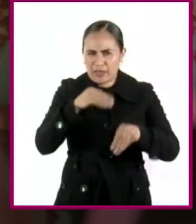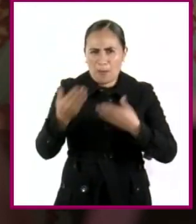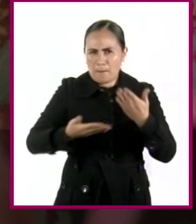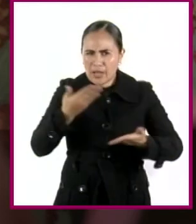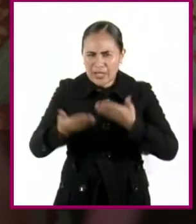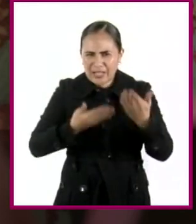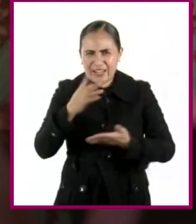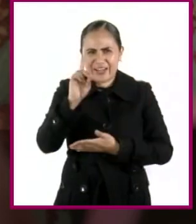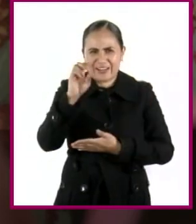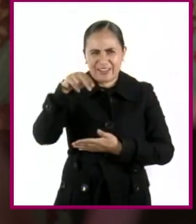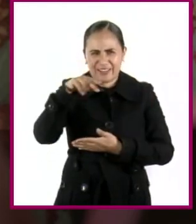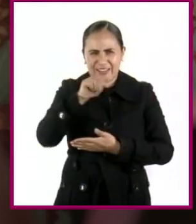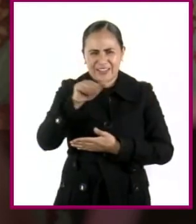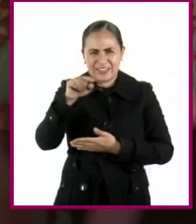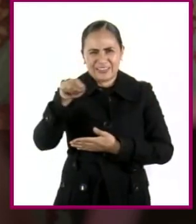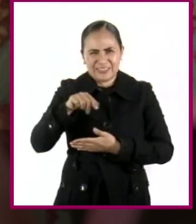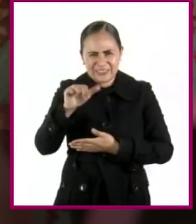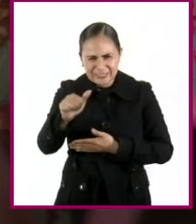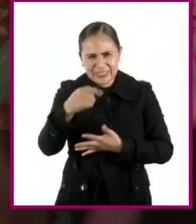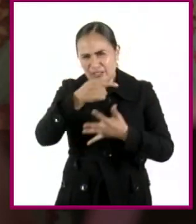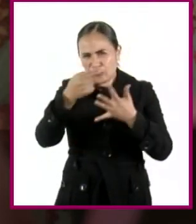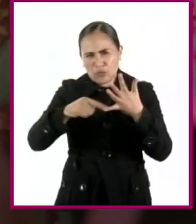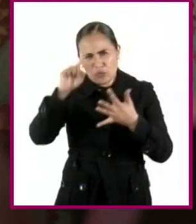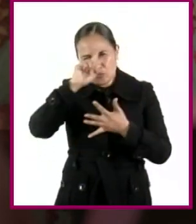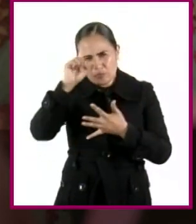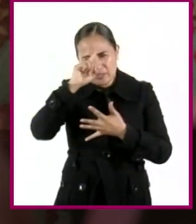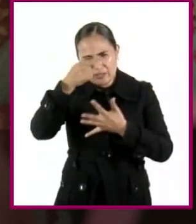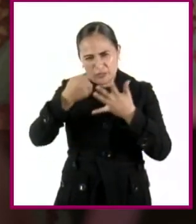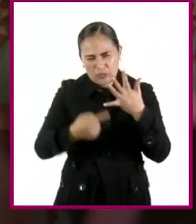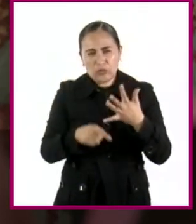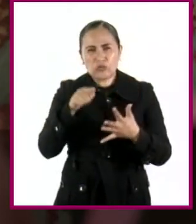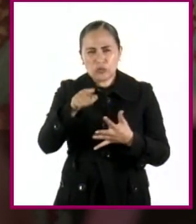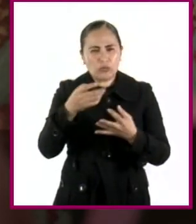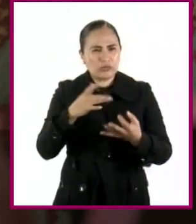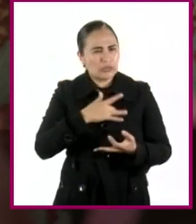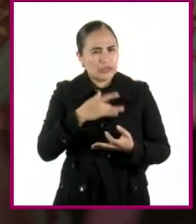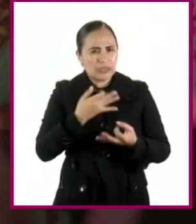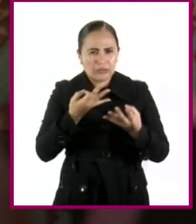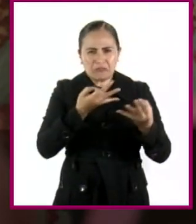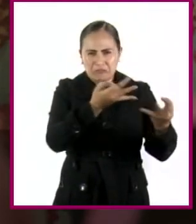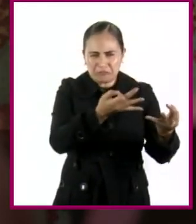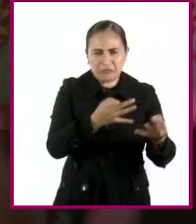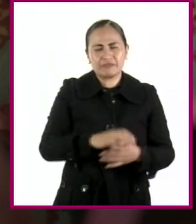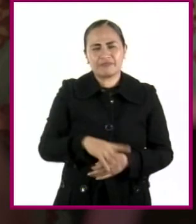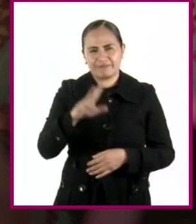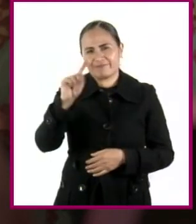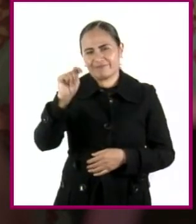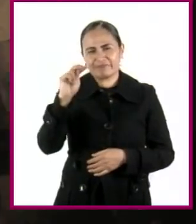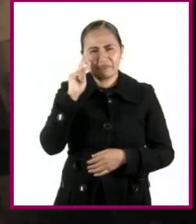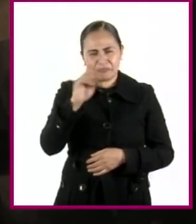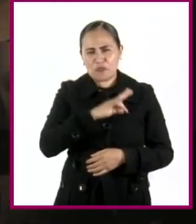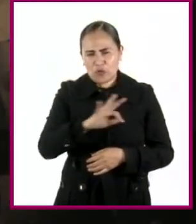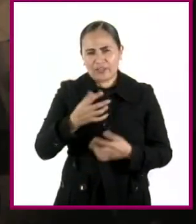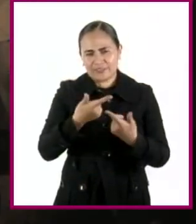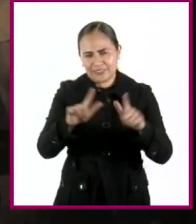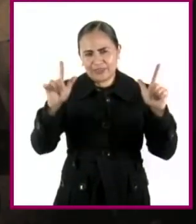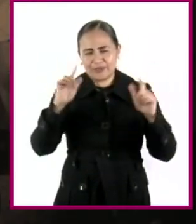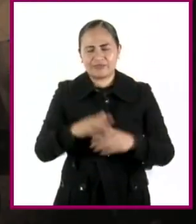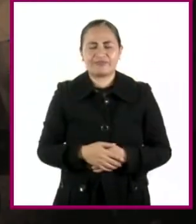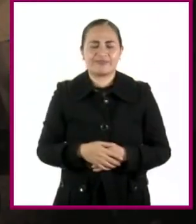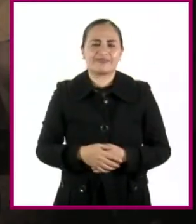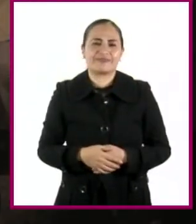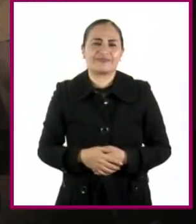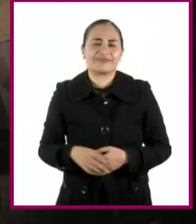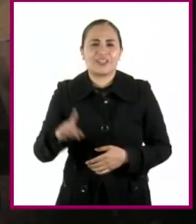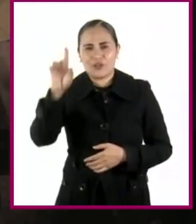Te recomiendo el ballet, la danza buto y el flamenco. Te sentirás mejor. ¡Ya! Consejo